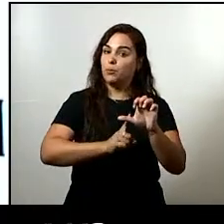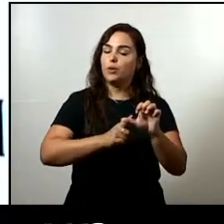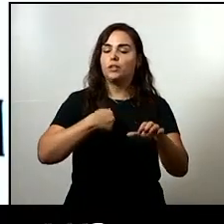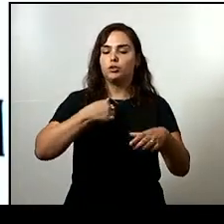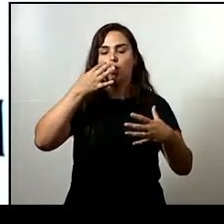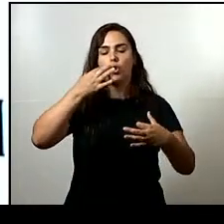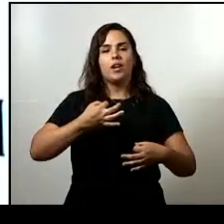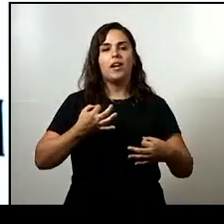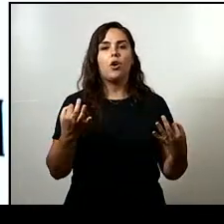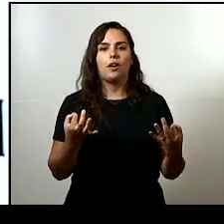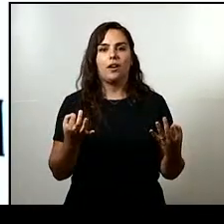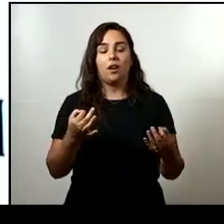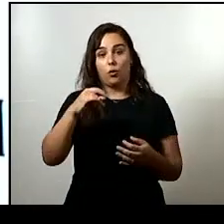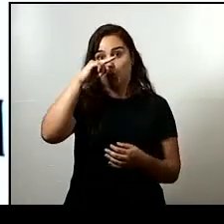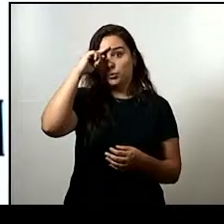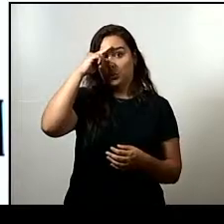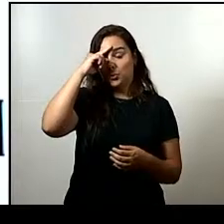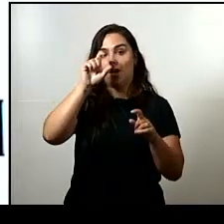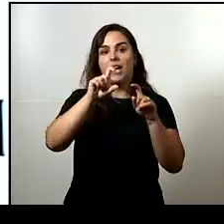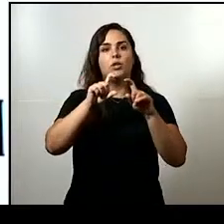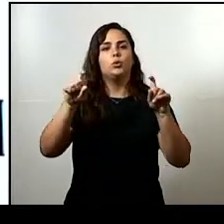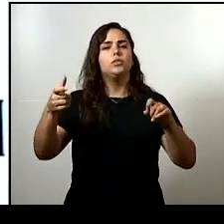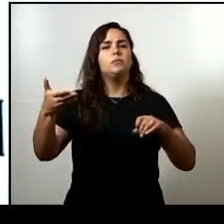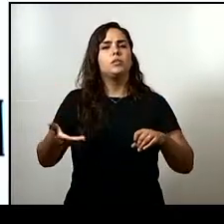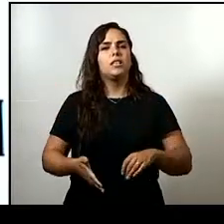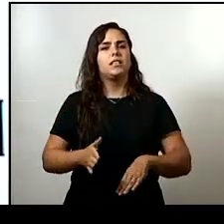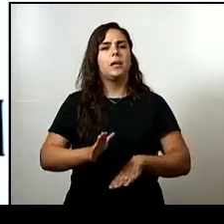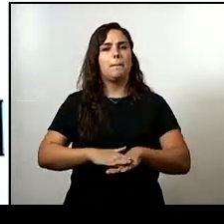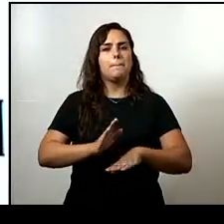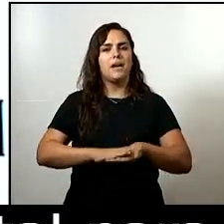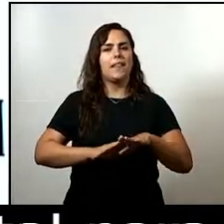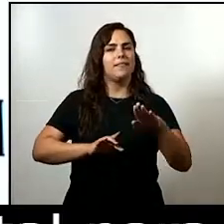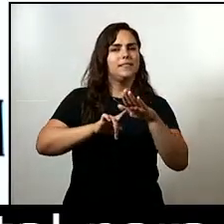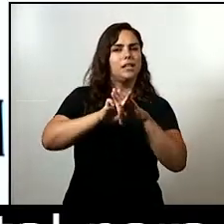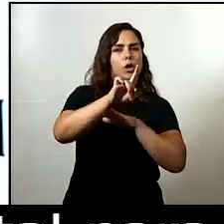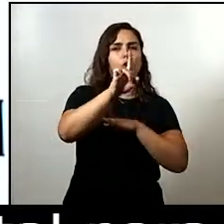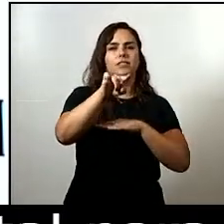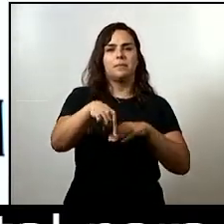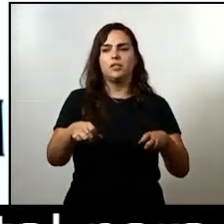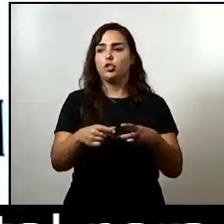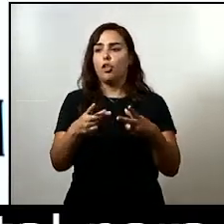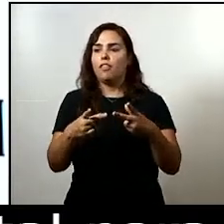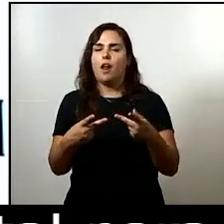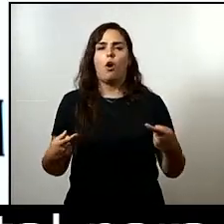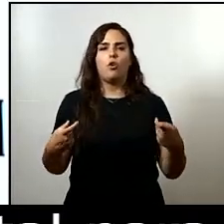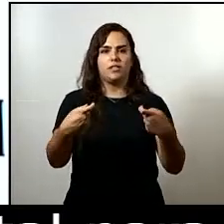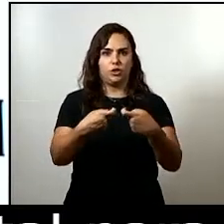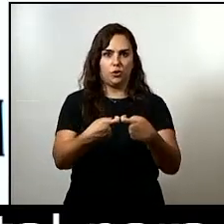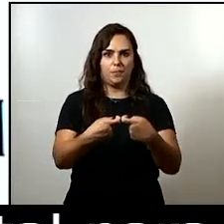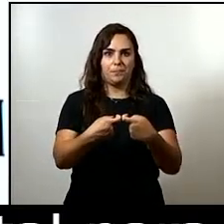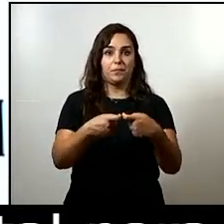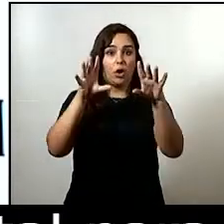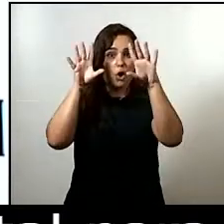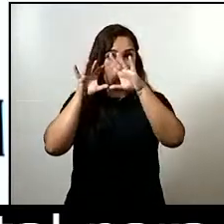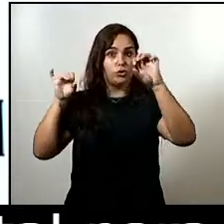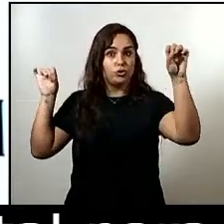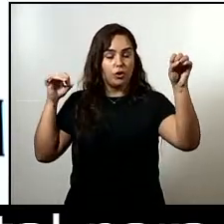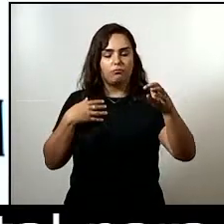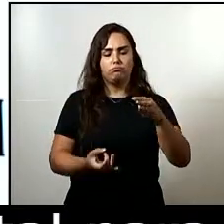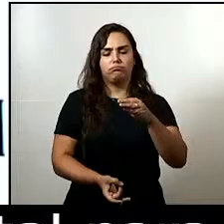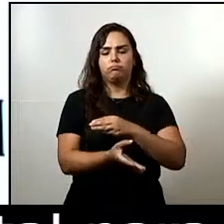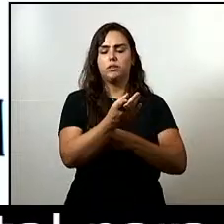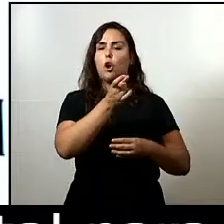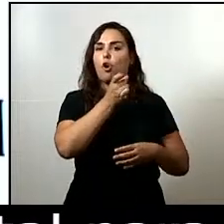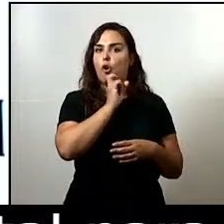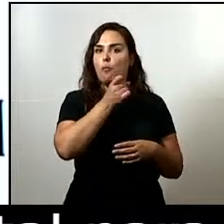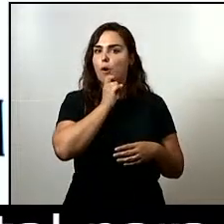que la cultura es una industria vital para el desarrollo y la cohesión social. Este consorcio se constituye como